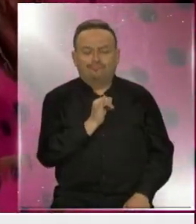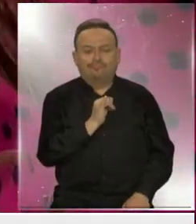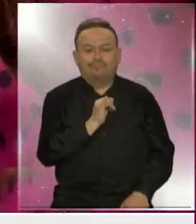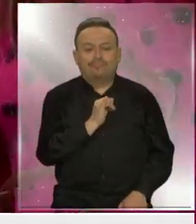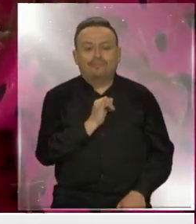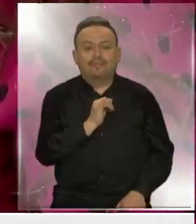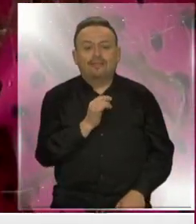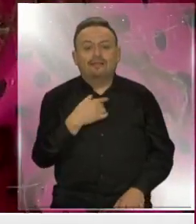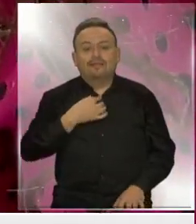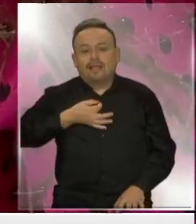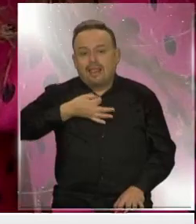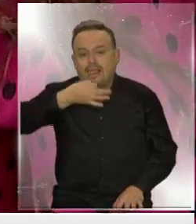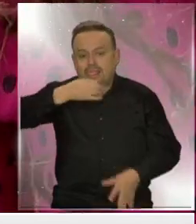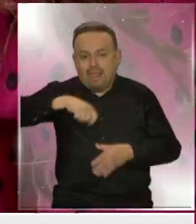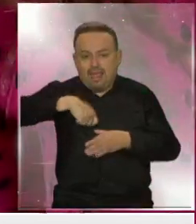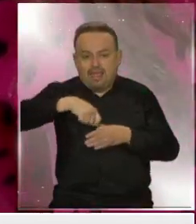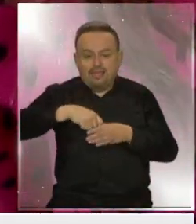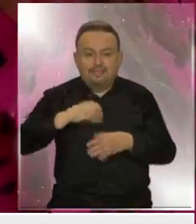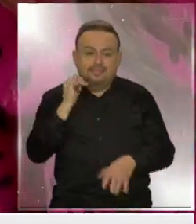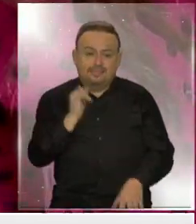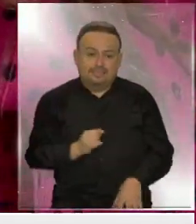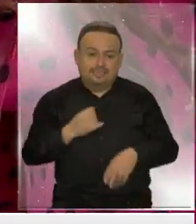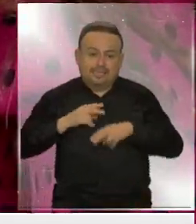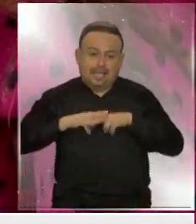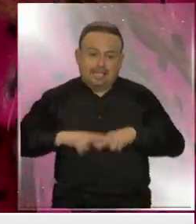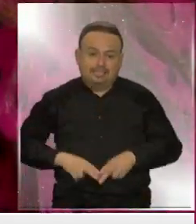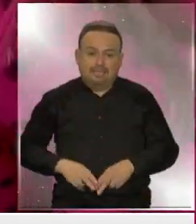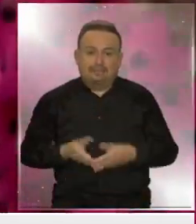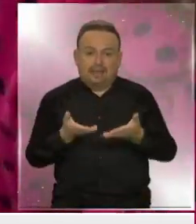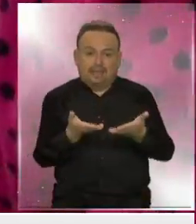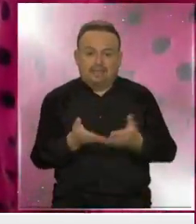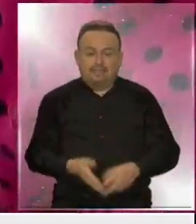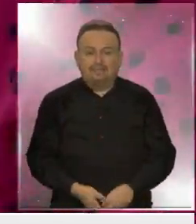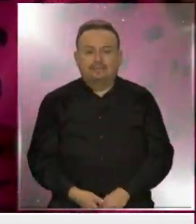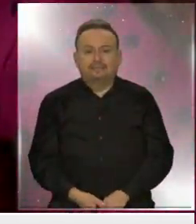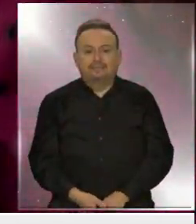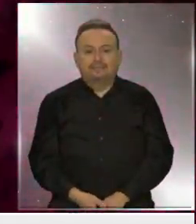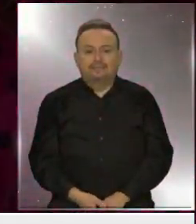un desayuno. Como siempre lo hacemos.